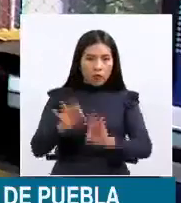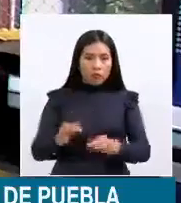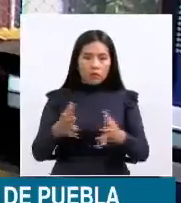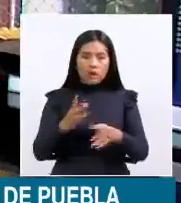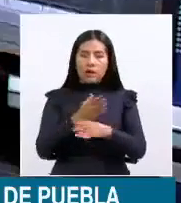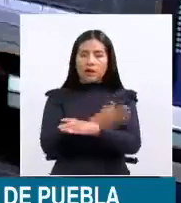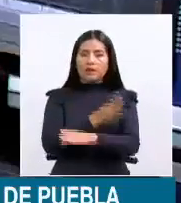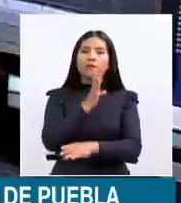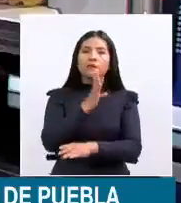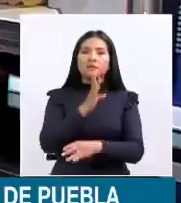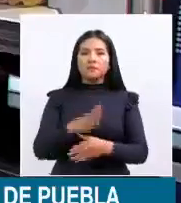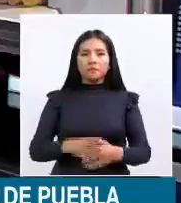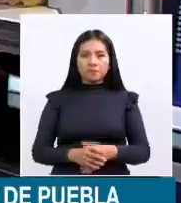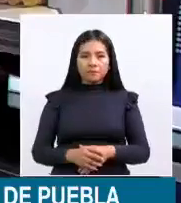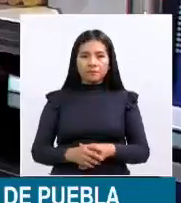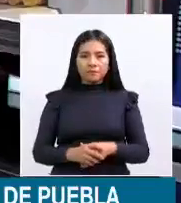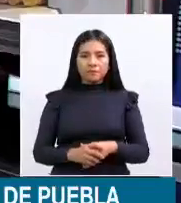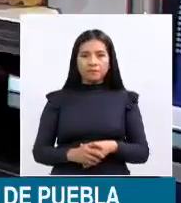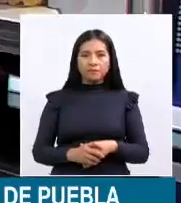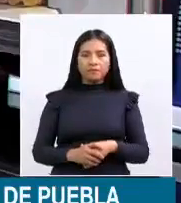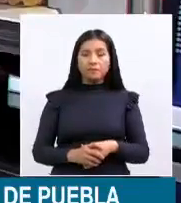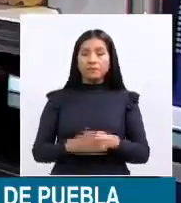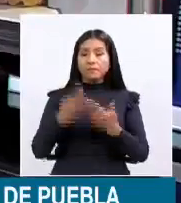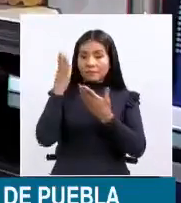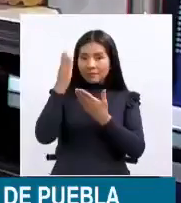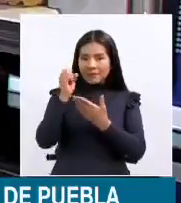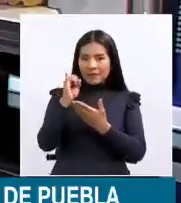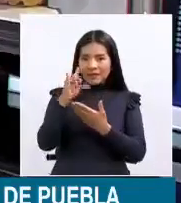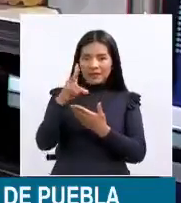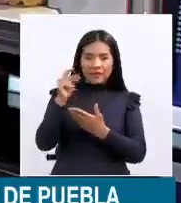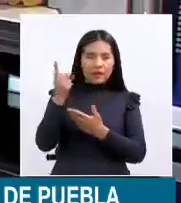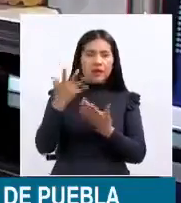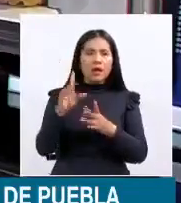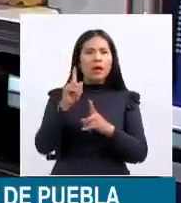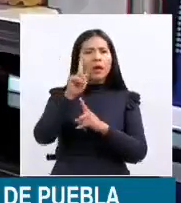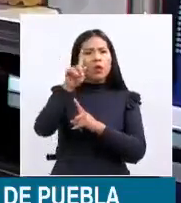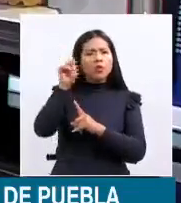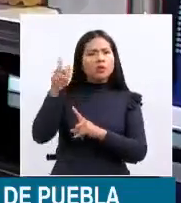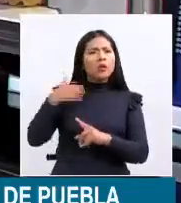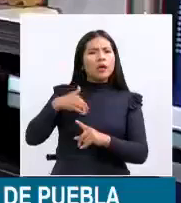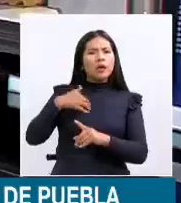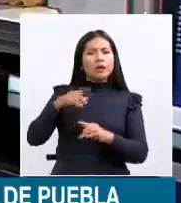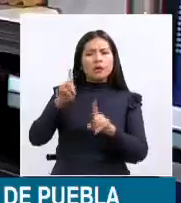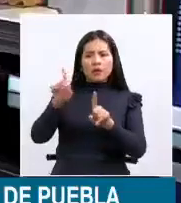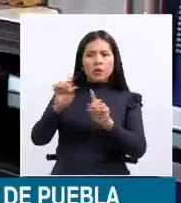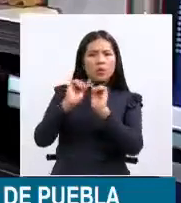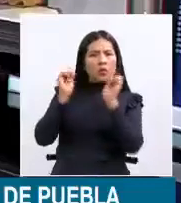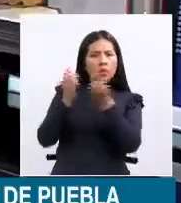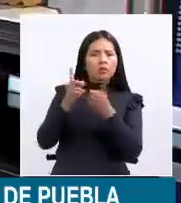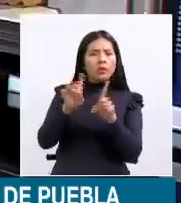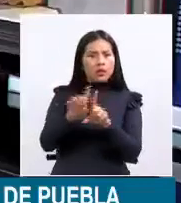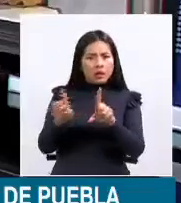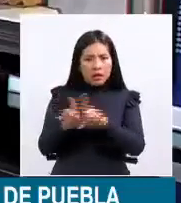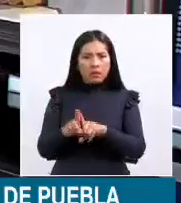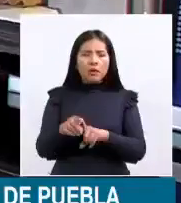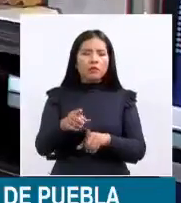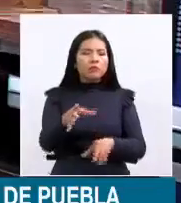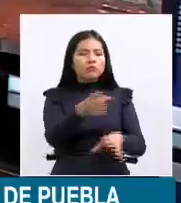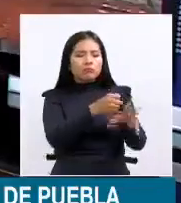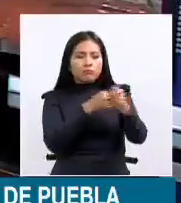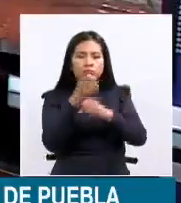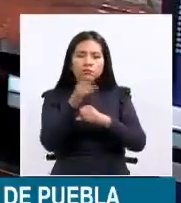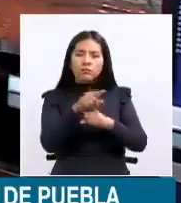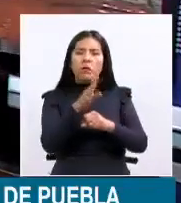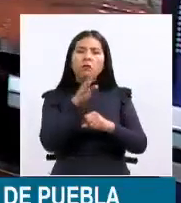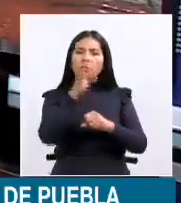premeditado. Silvina, bueno, ustedes han debido también recoger un poco de la evidencia del argumento político que están